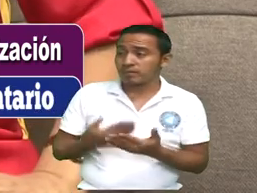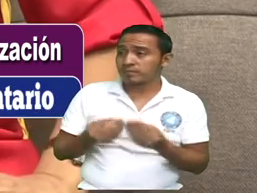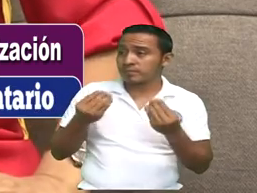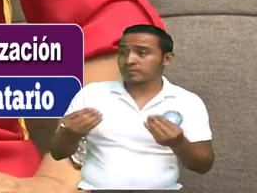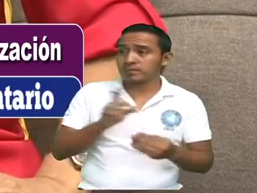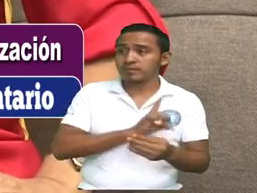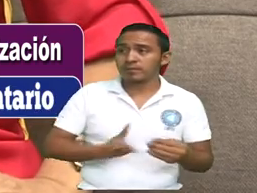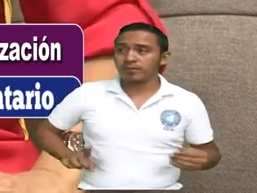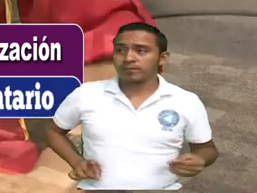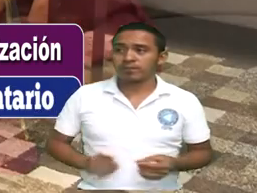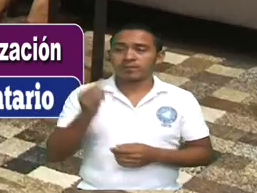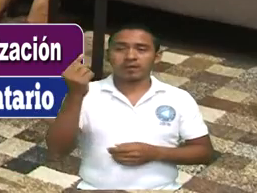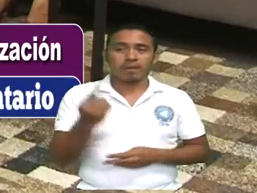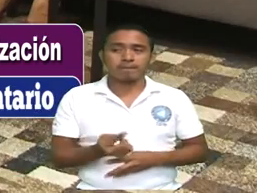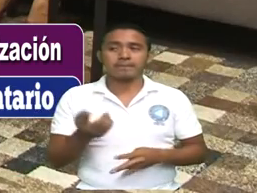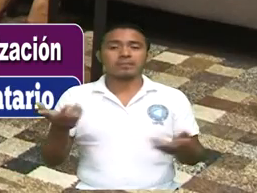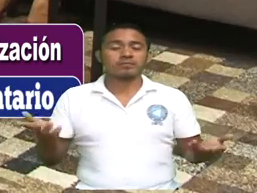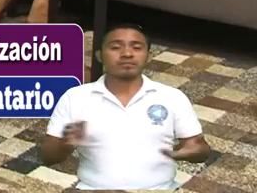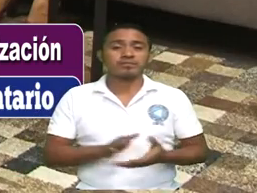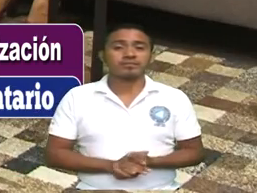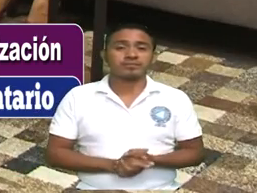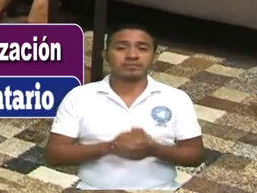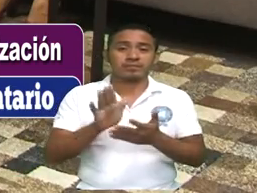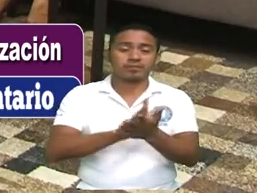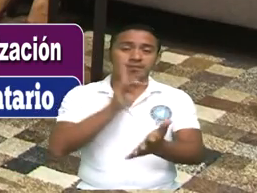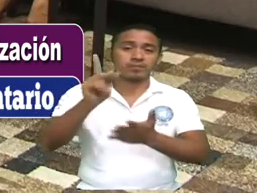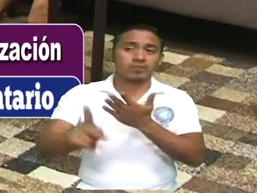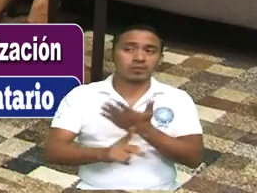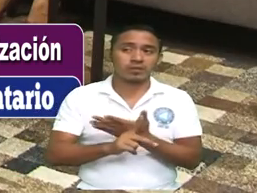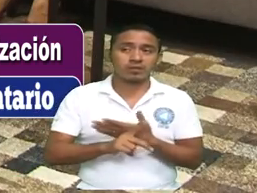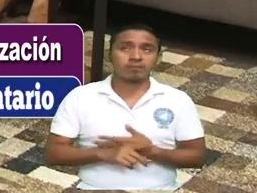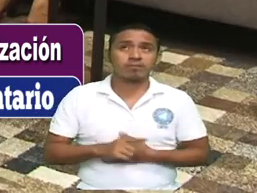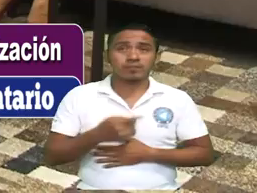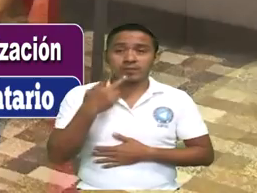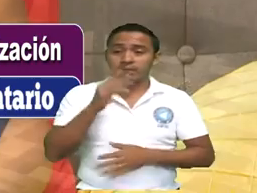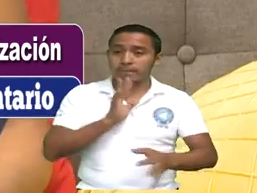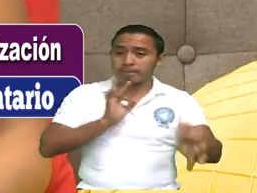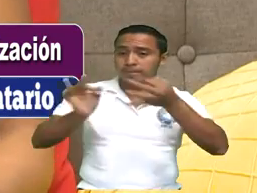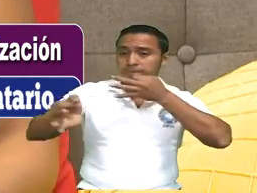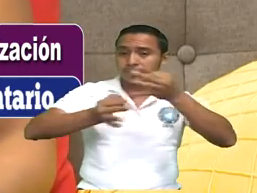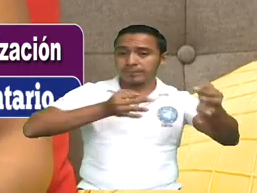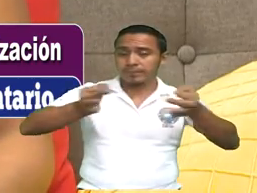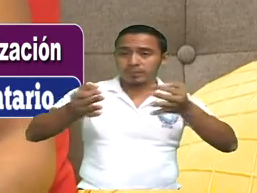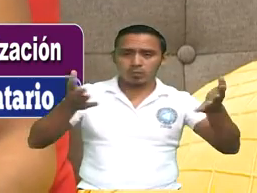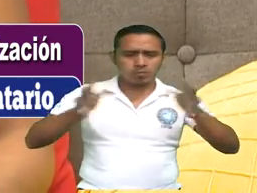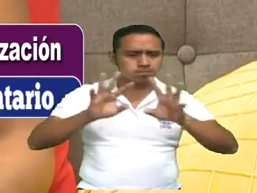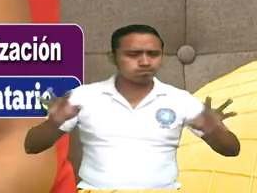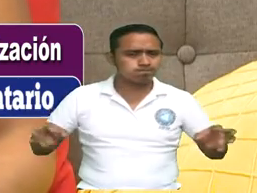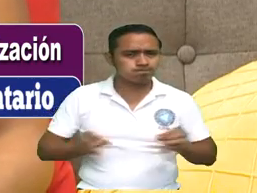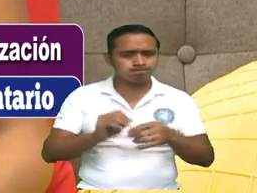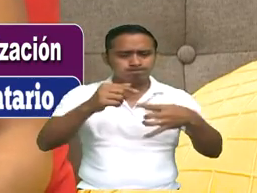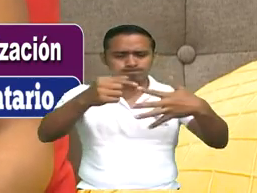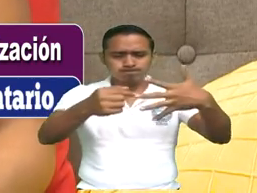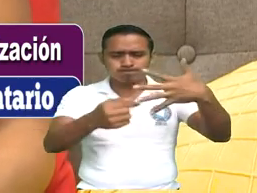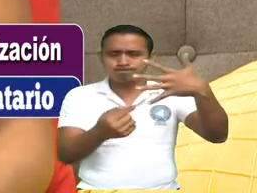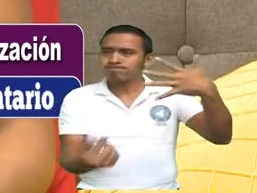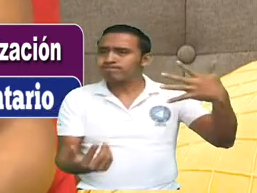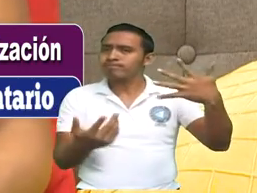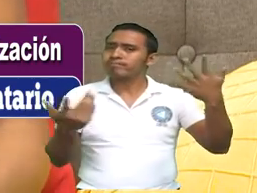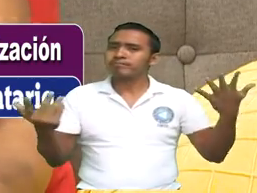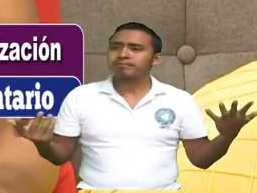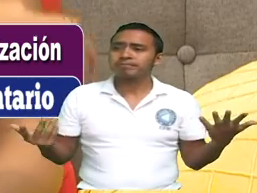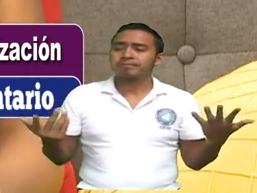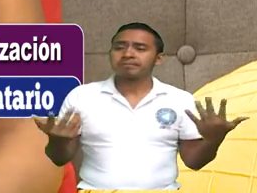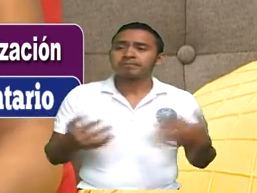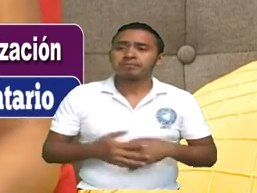gracias, diputada, por habernos acompañado en el programa y habernos hablado precisamente de todos estos aspectos